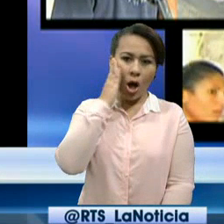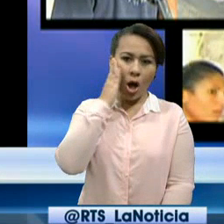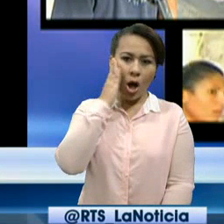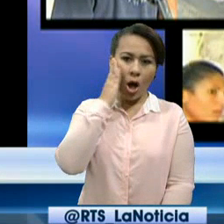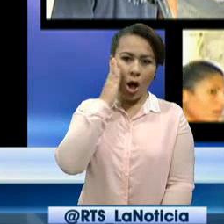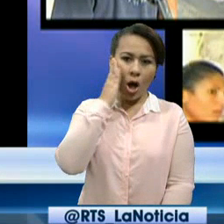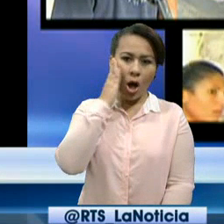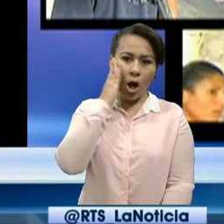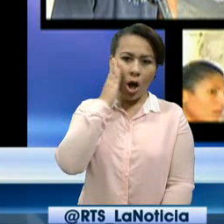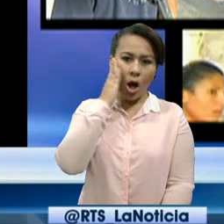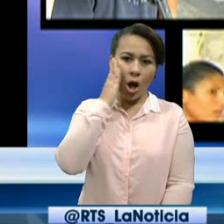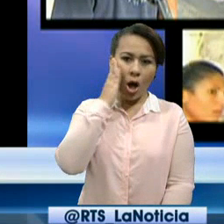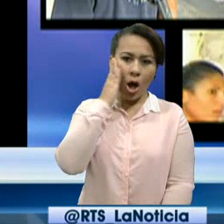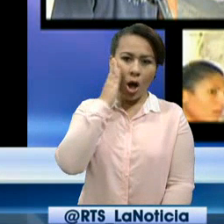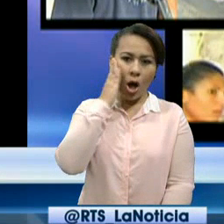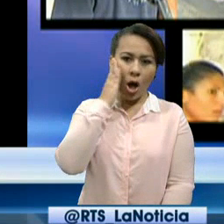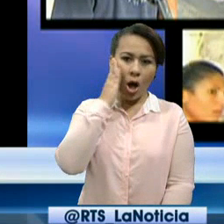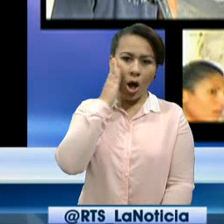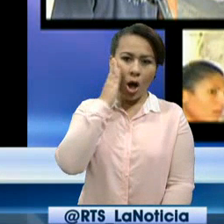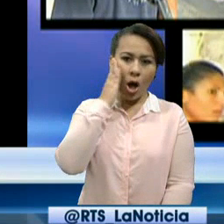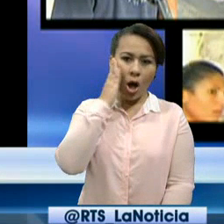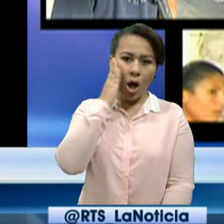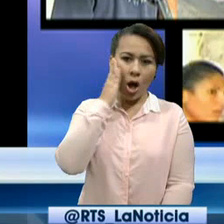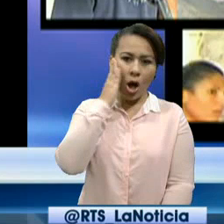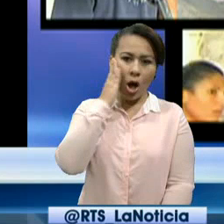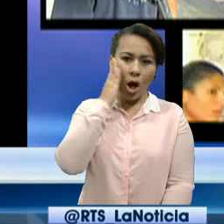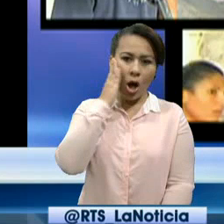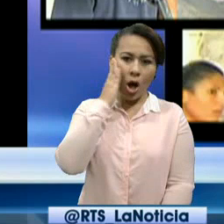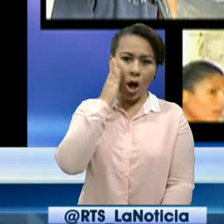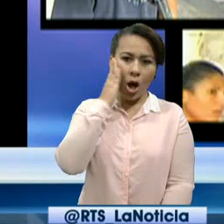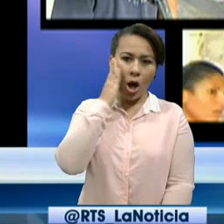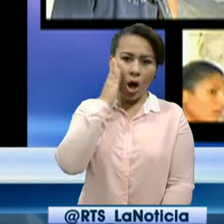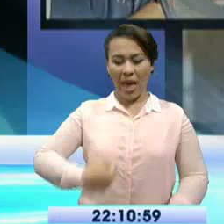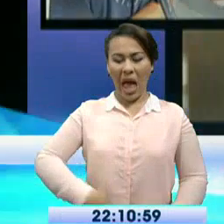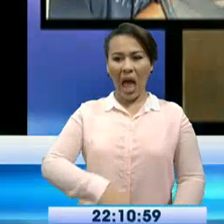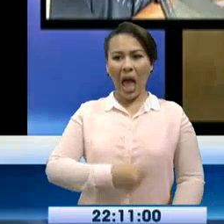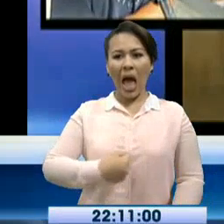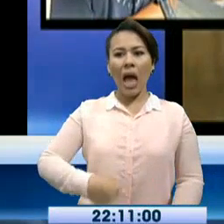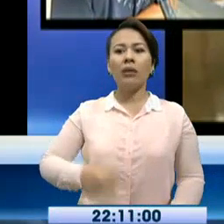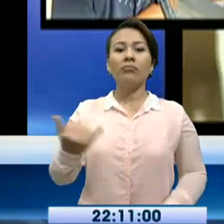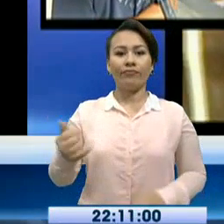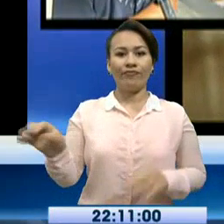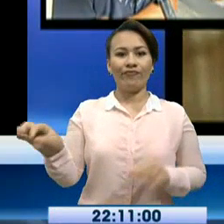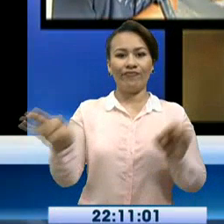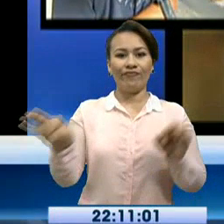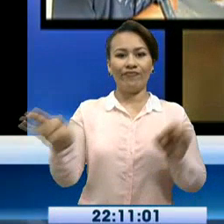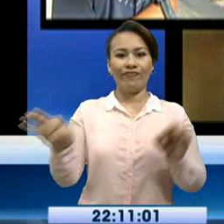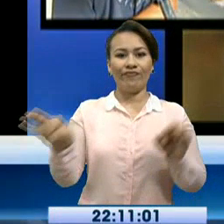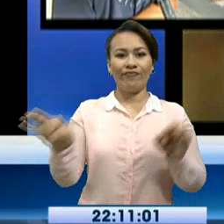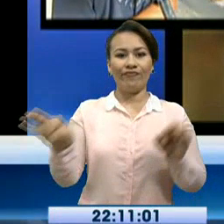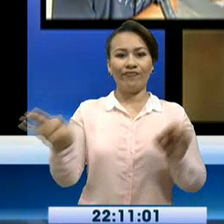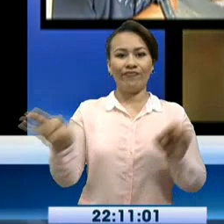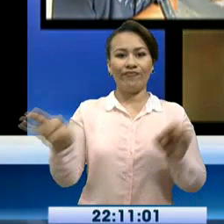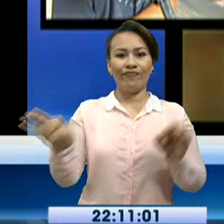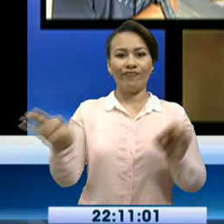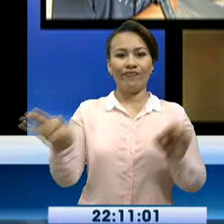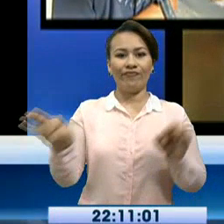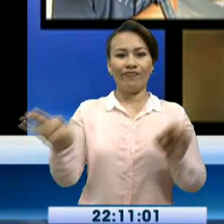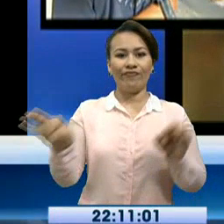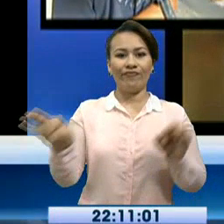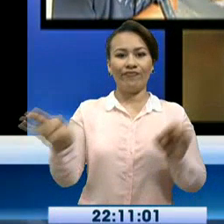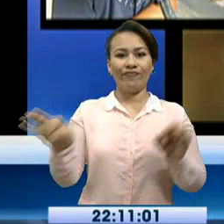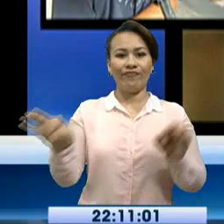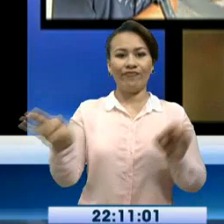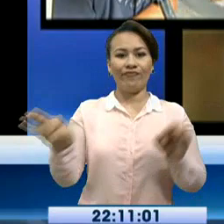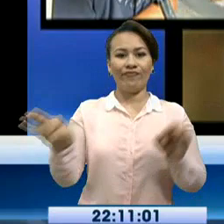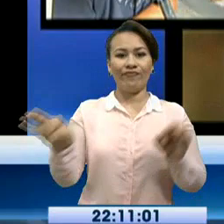álvaro haciéndolo todo internado el hospital con las pericias puede que pasamos al albergue hay a la olla comunitaria y